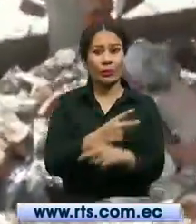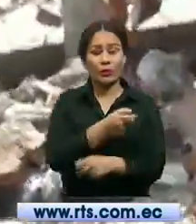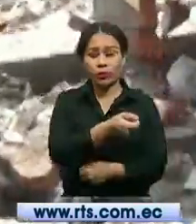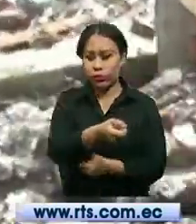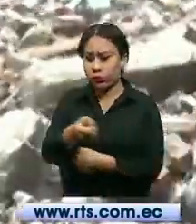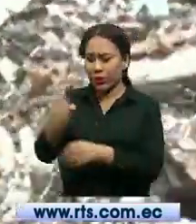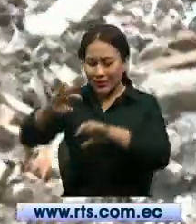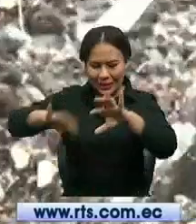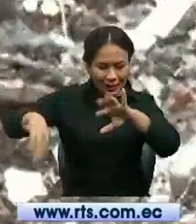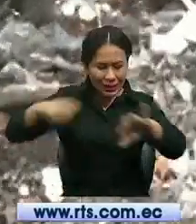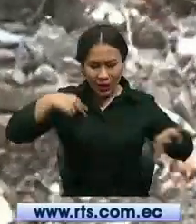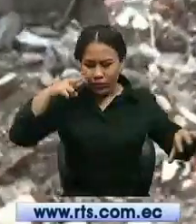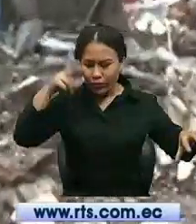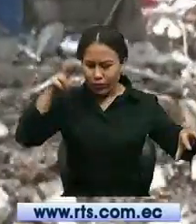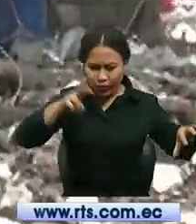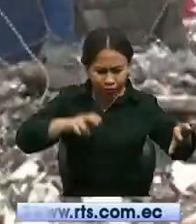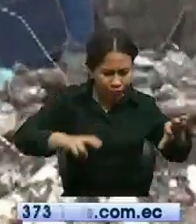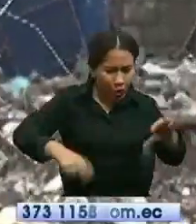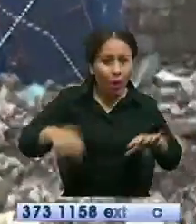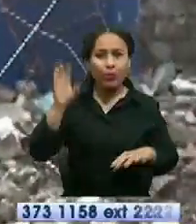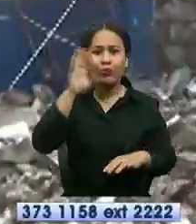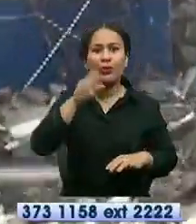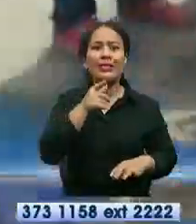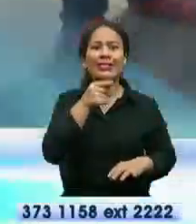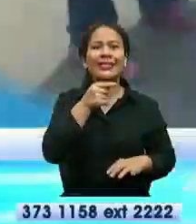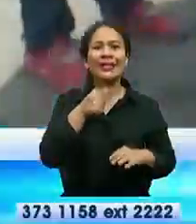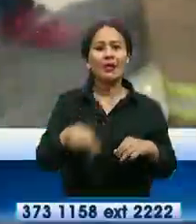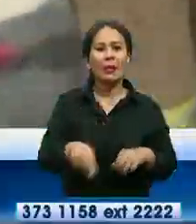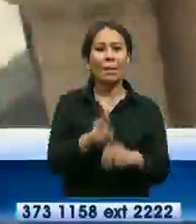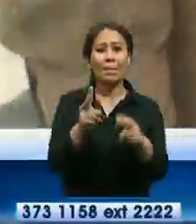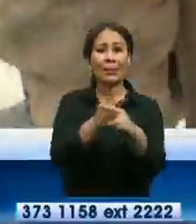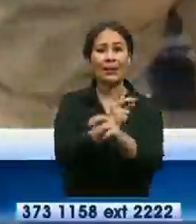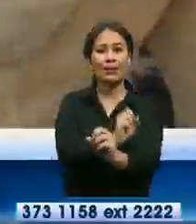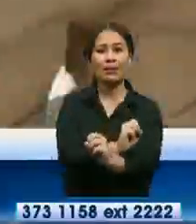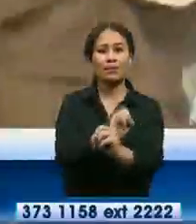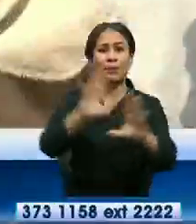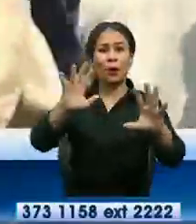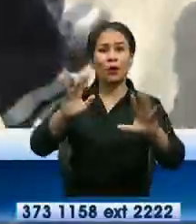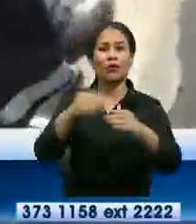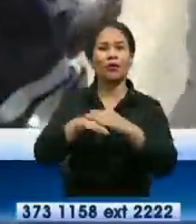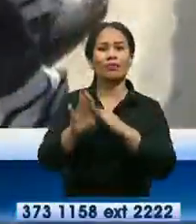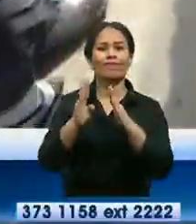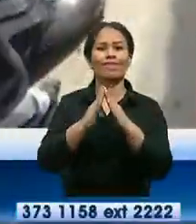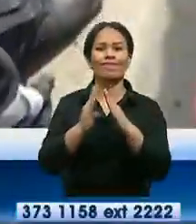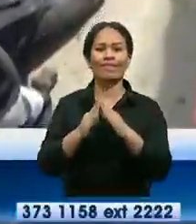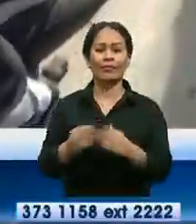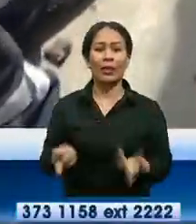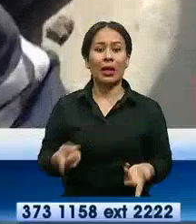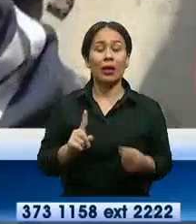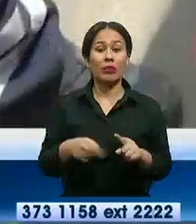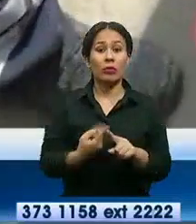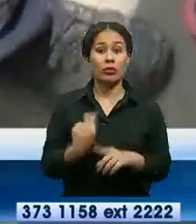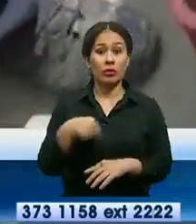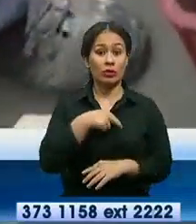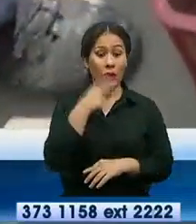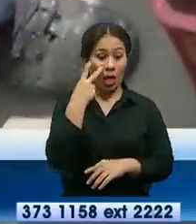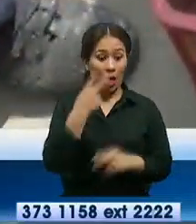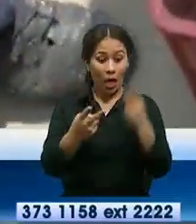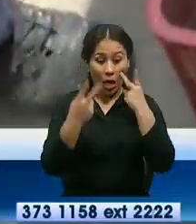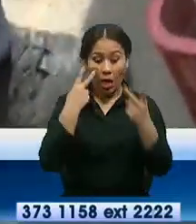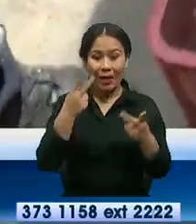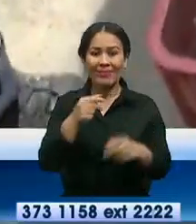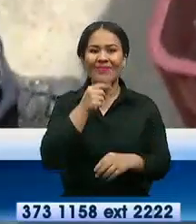Bomberos realizaba una búsqueda minuciosa del material explosivo o peligroso en lo que fue una vivienda. Así sacaban lo que parecía ser